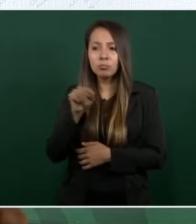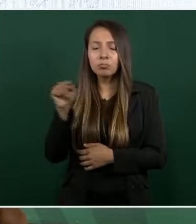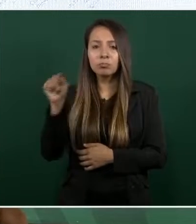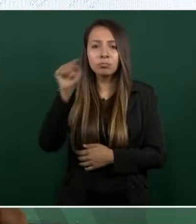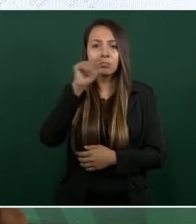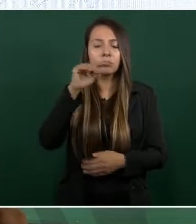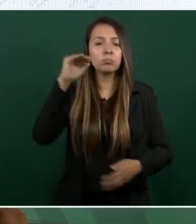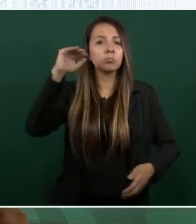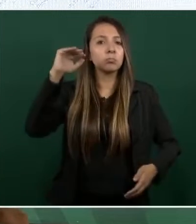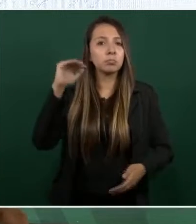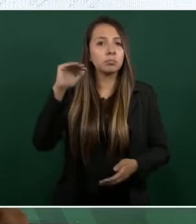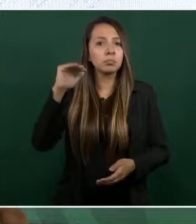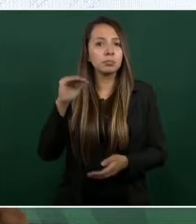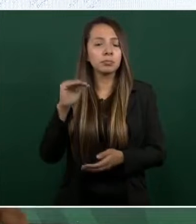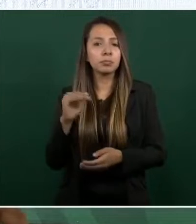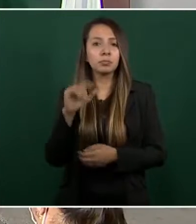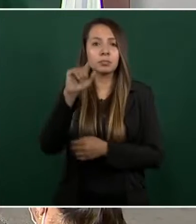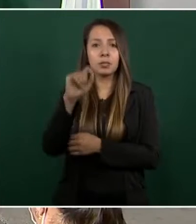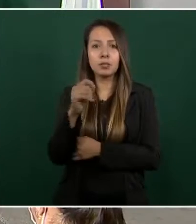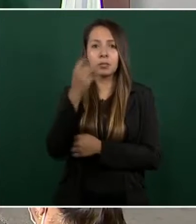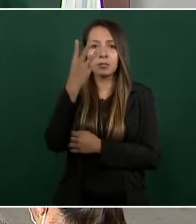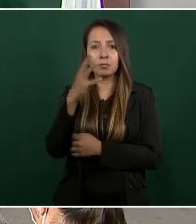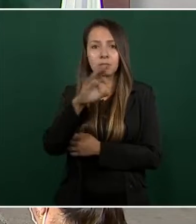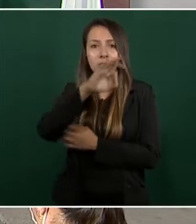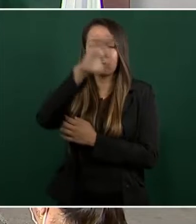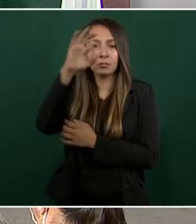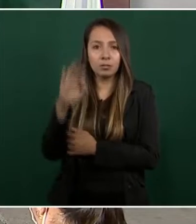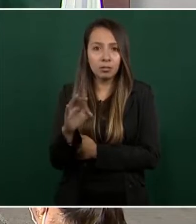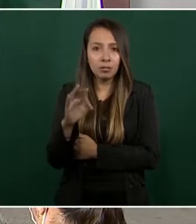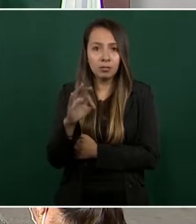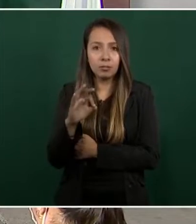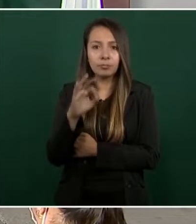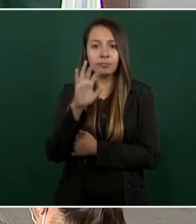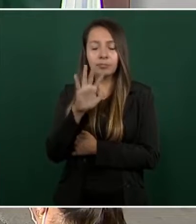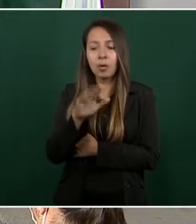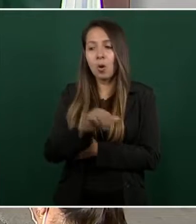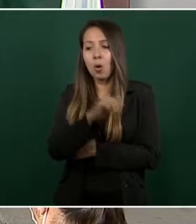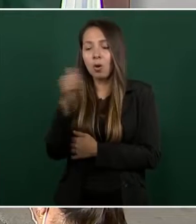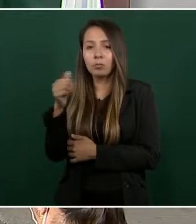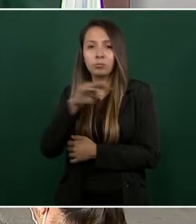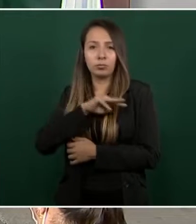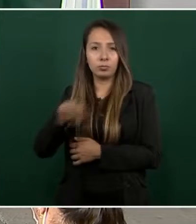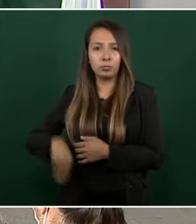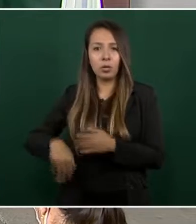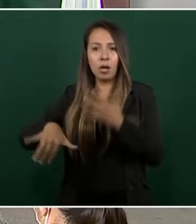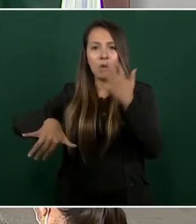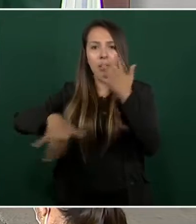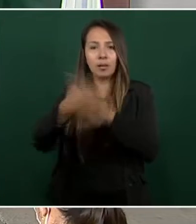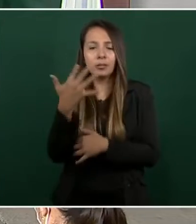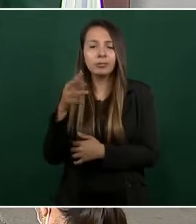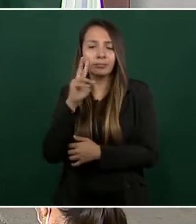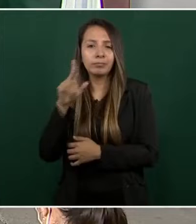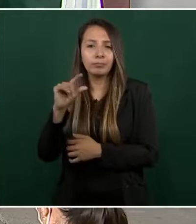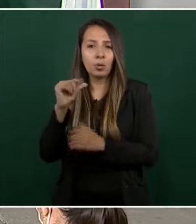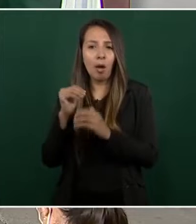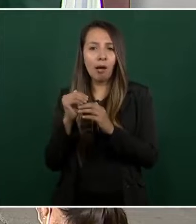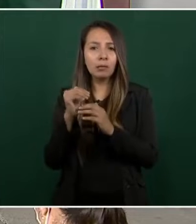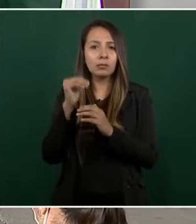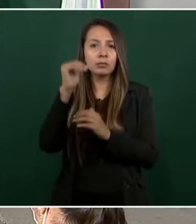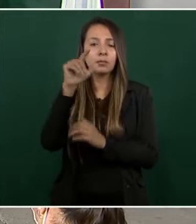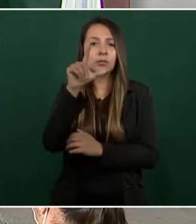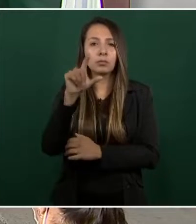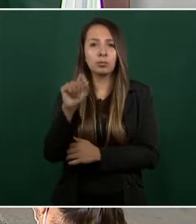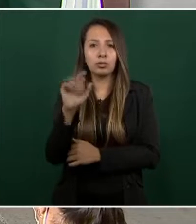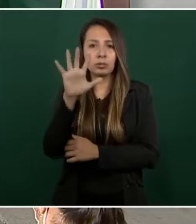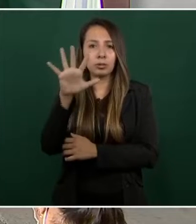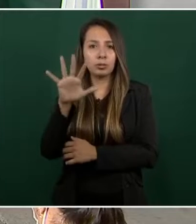de 23% en promedio y 15 municipios registran un aumento de 17.5 en promedio